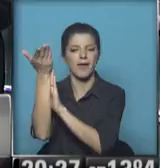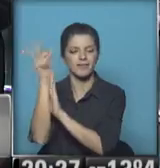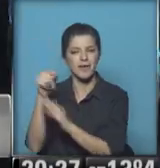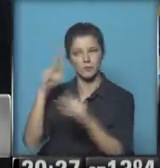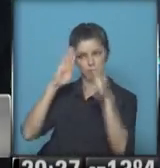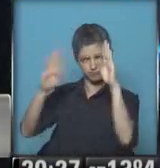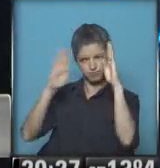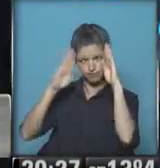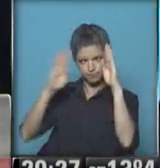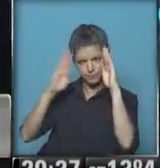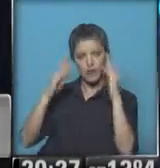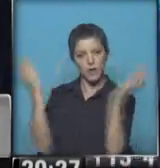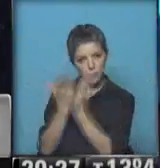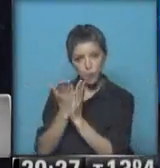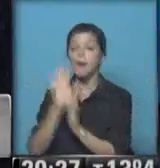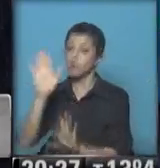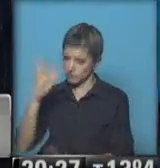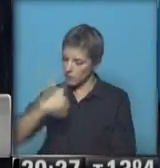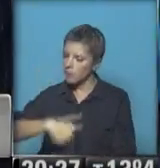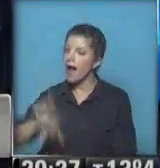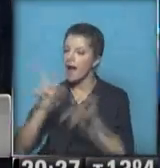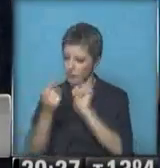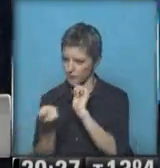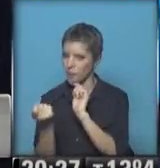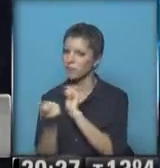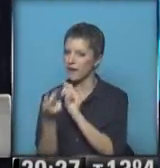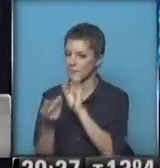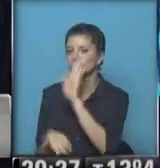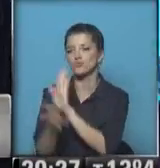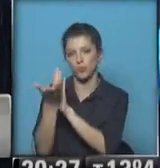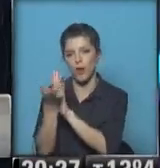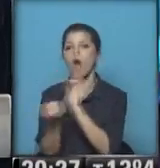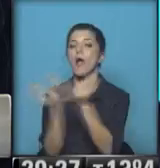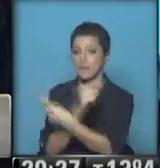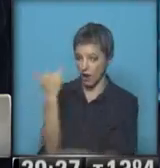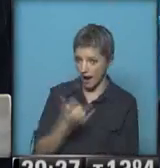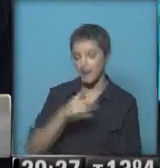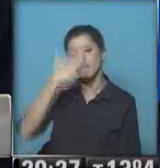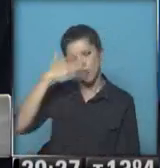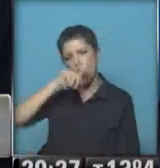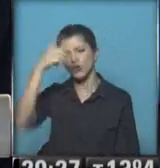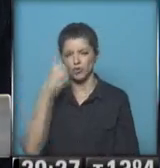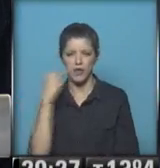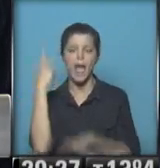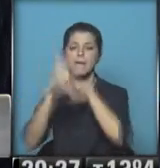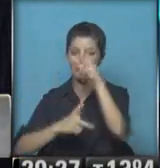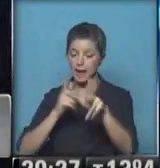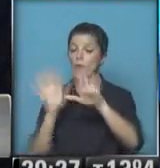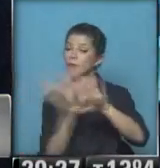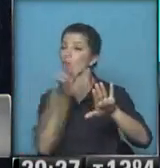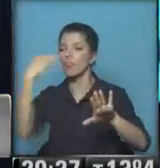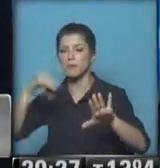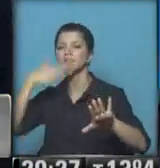significa que no haya tensiones cambiar y esto lo vamos a hablar en otro momento pero en última instancia hay que entender de qué se trata este